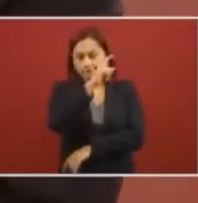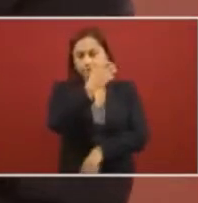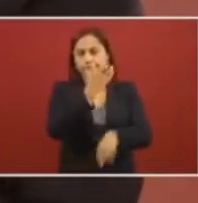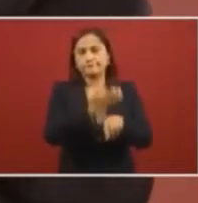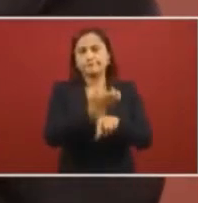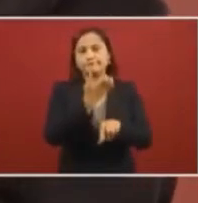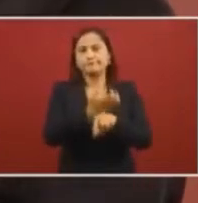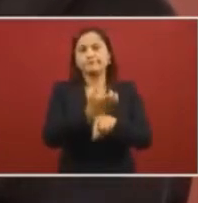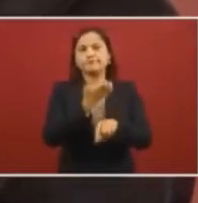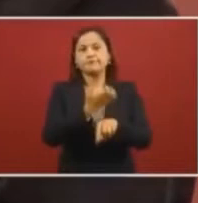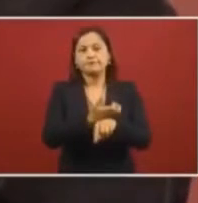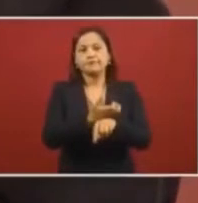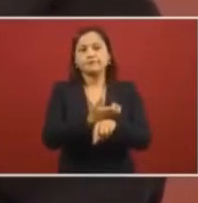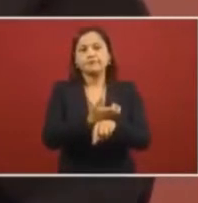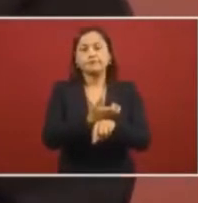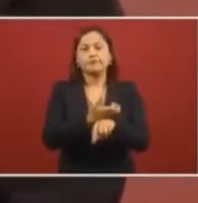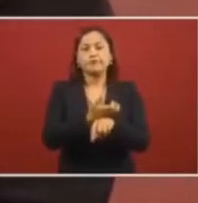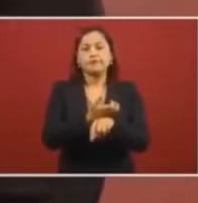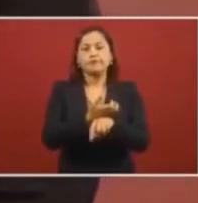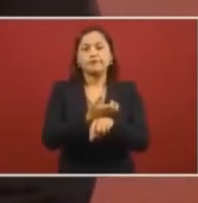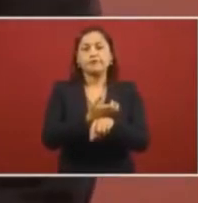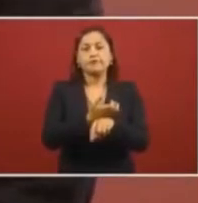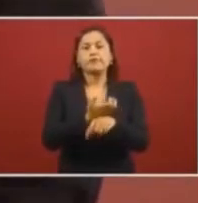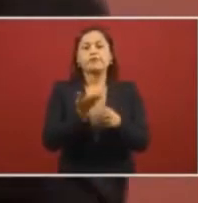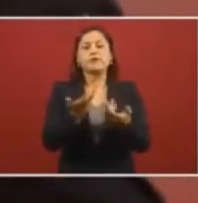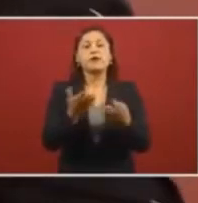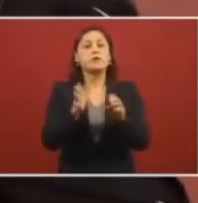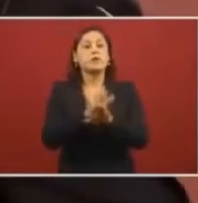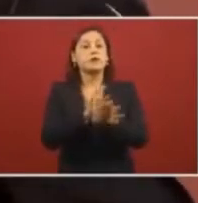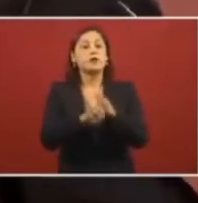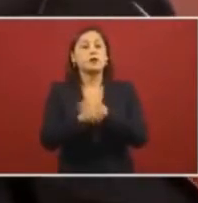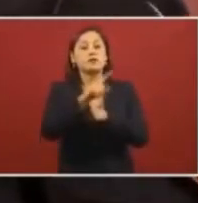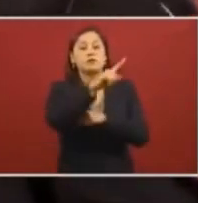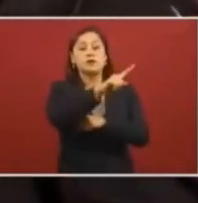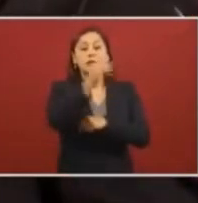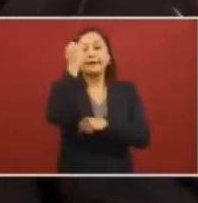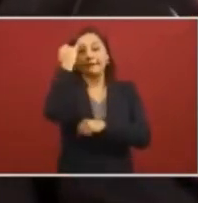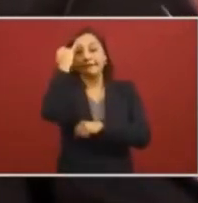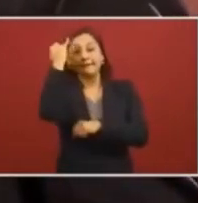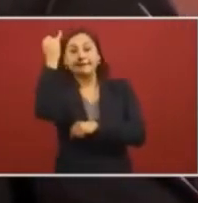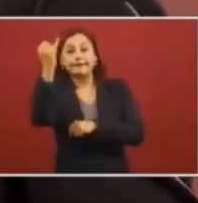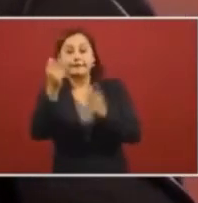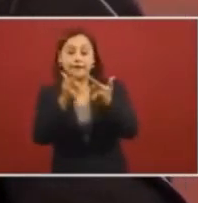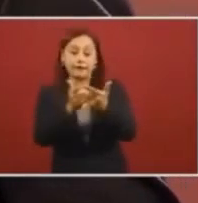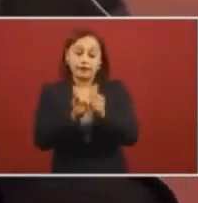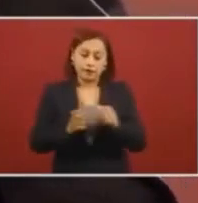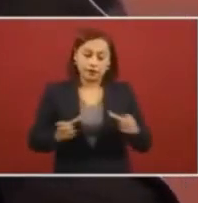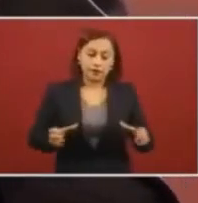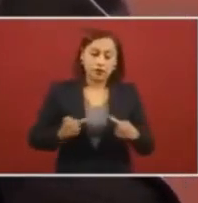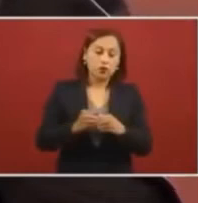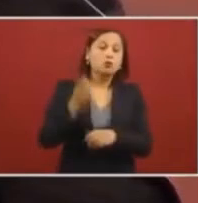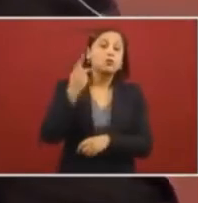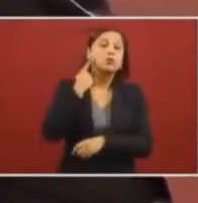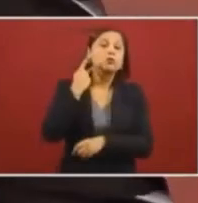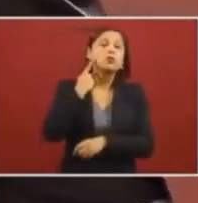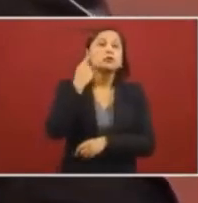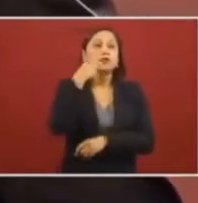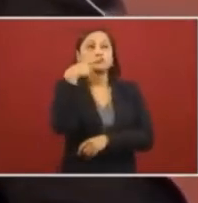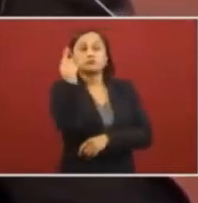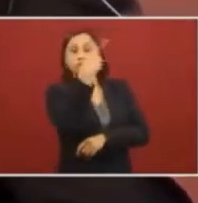con vinculación a un partido y a un